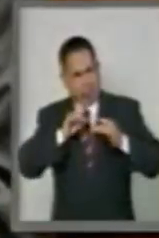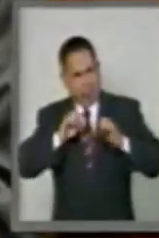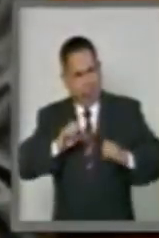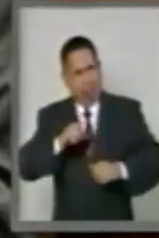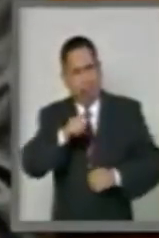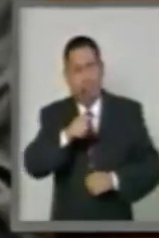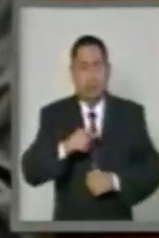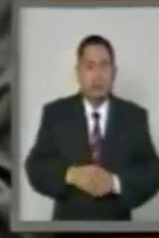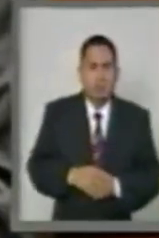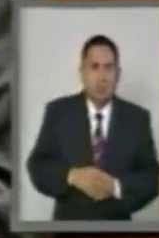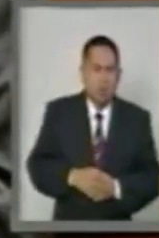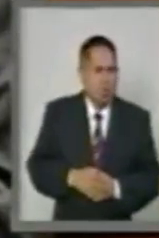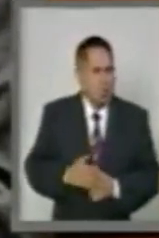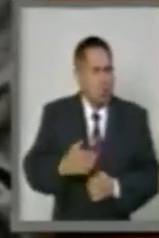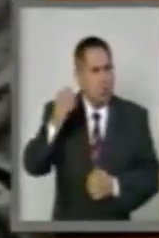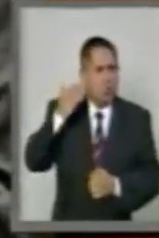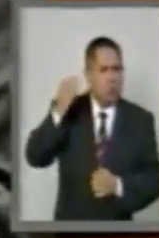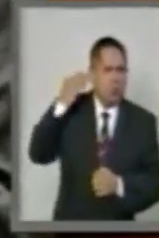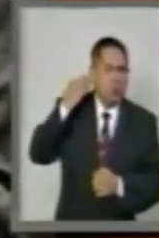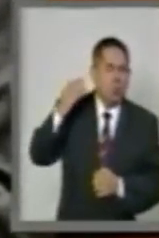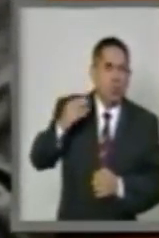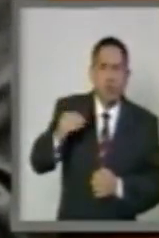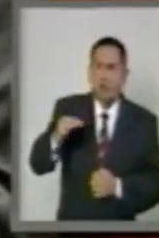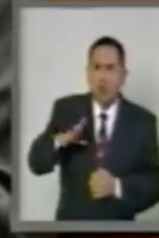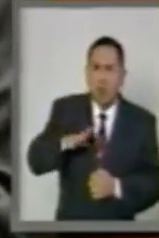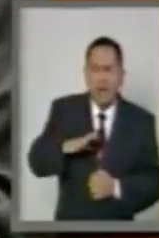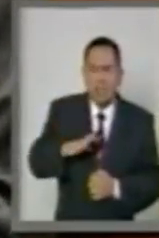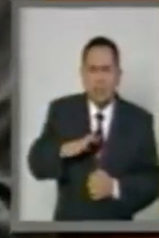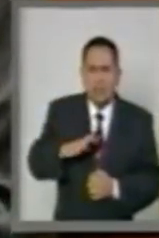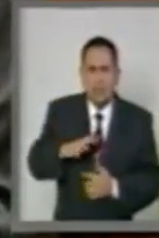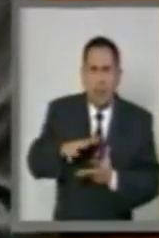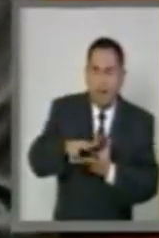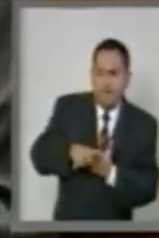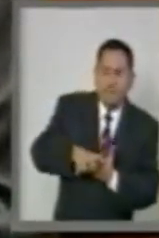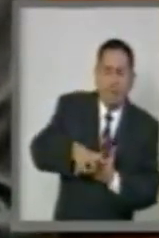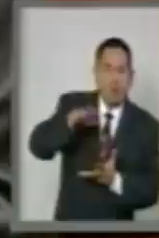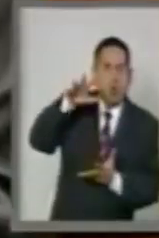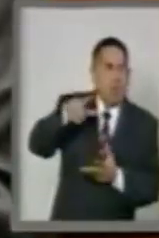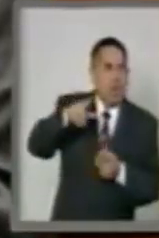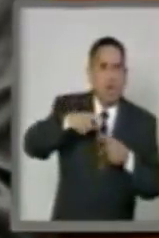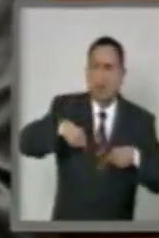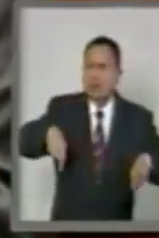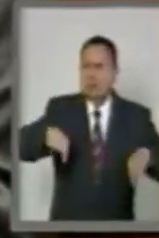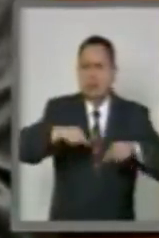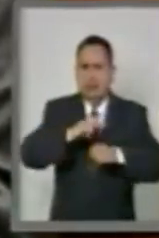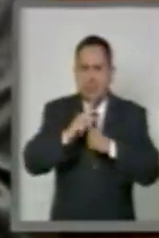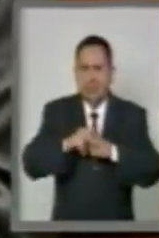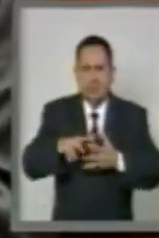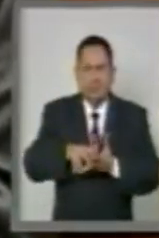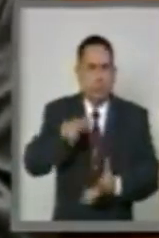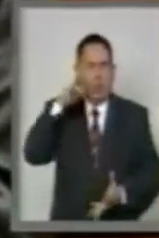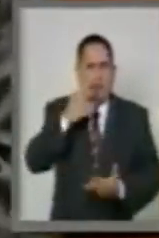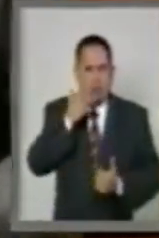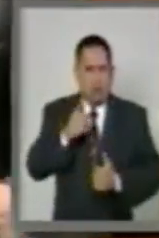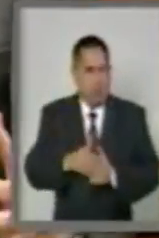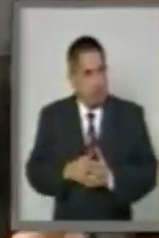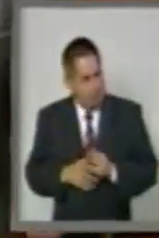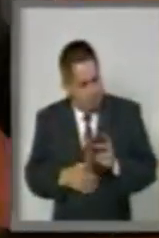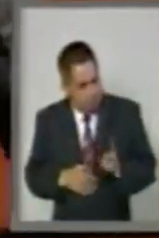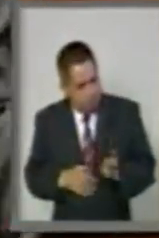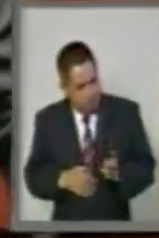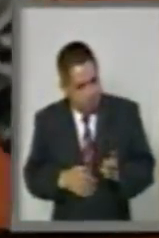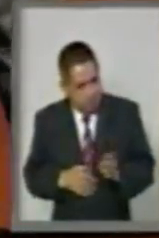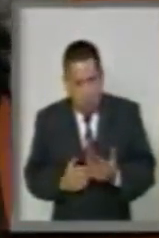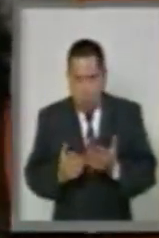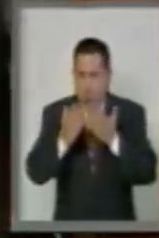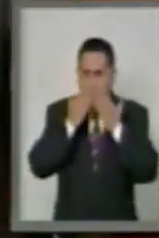dice, es que hace años no hay una mayoría en este país. Y entonces, cuando